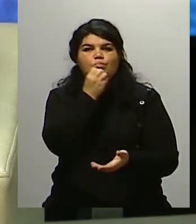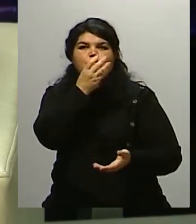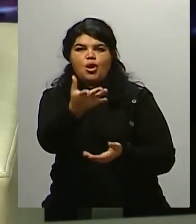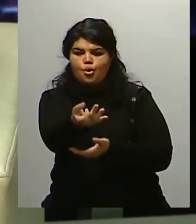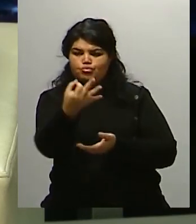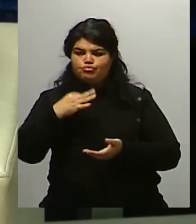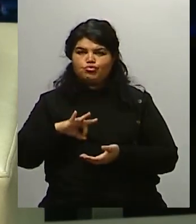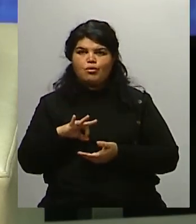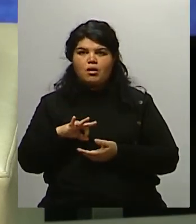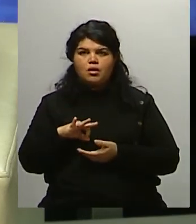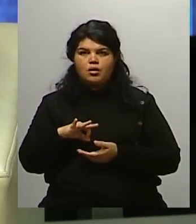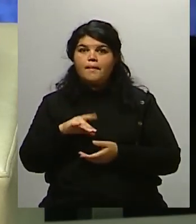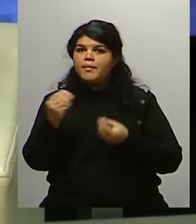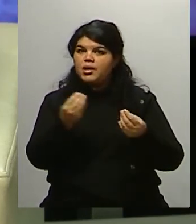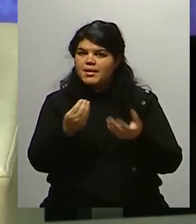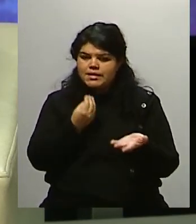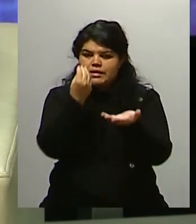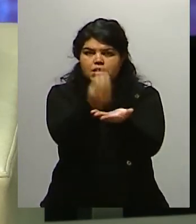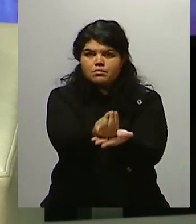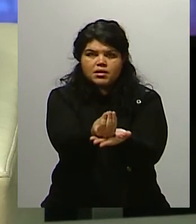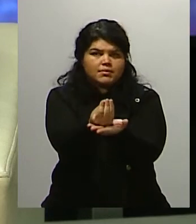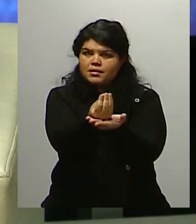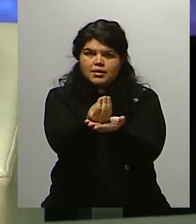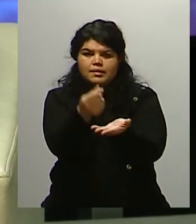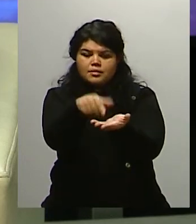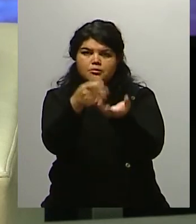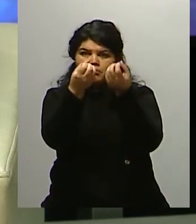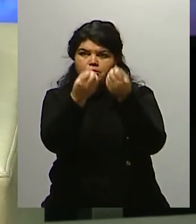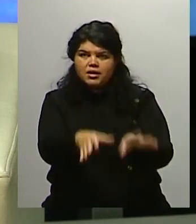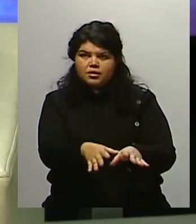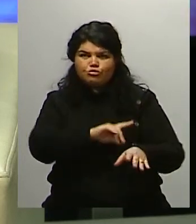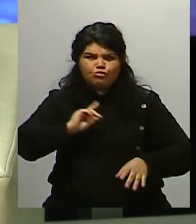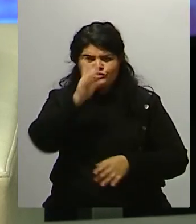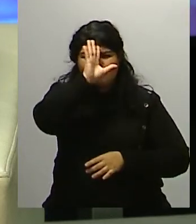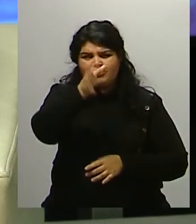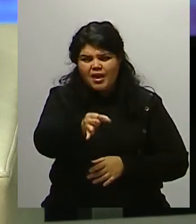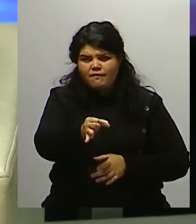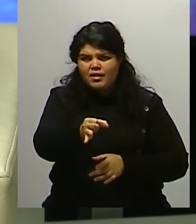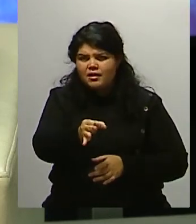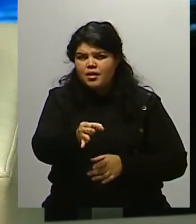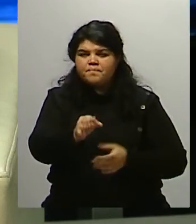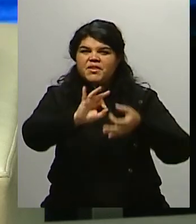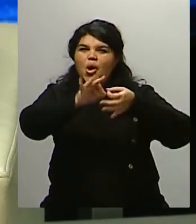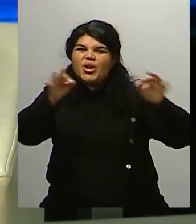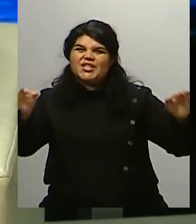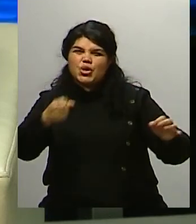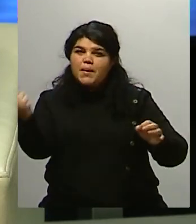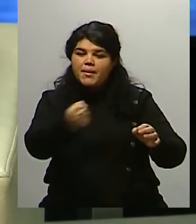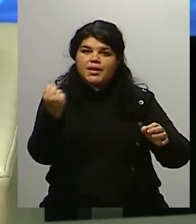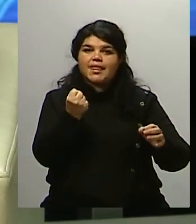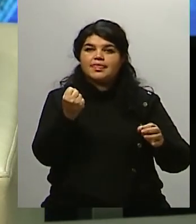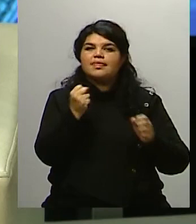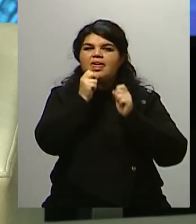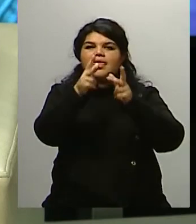pierde representatividad. Y nosotros sabemos por un refrán muy común que la unión hace a la fuerza. Y hoy por hoy los trabajadores y las personas generalmente